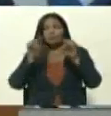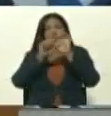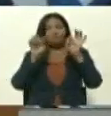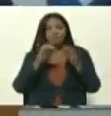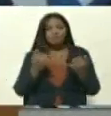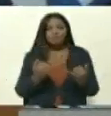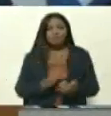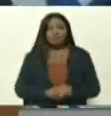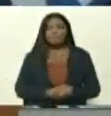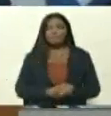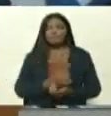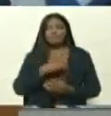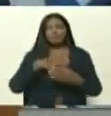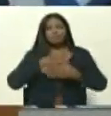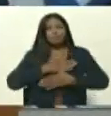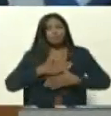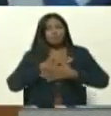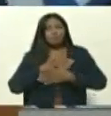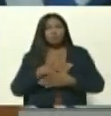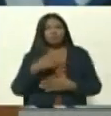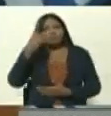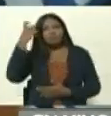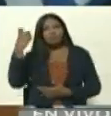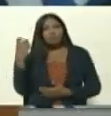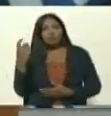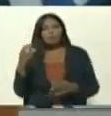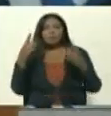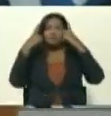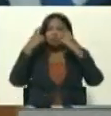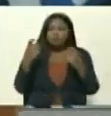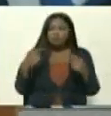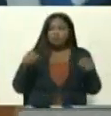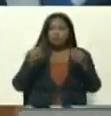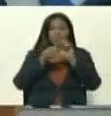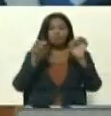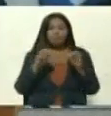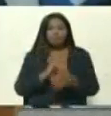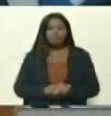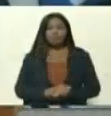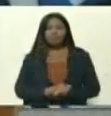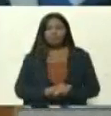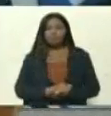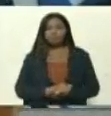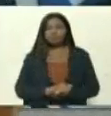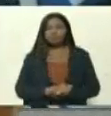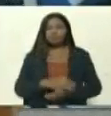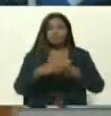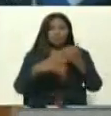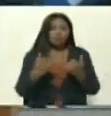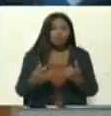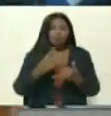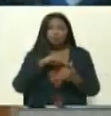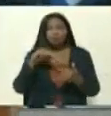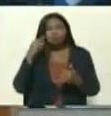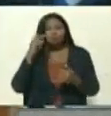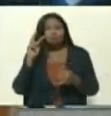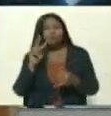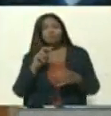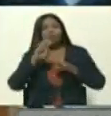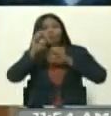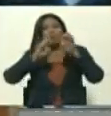para conocer la condición psicológica, intelectual y profesional de los fiscales aspirantes a través de las